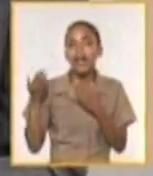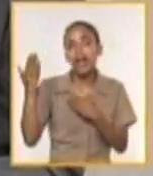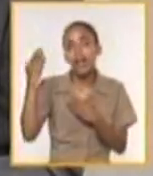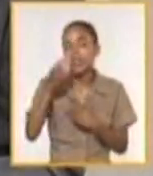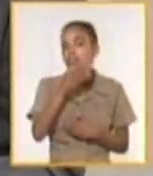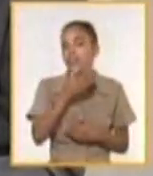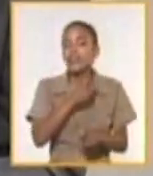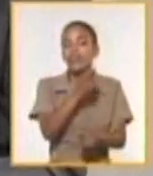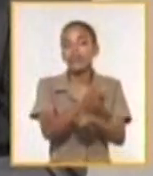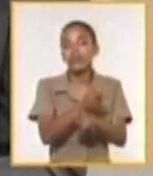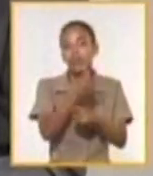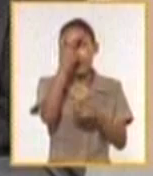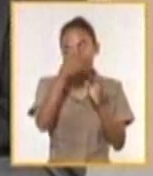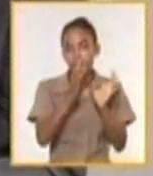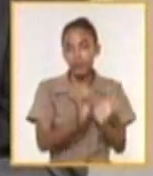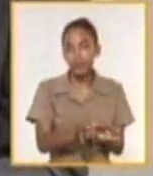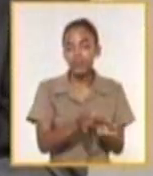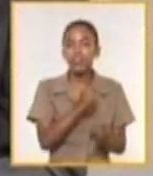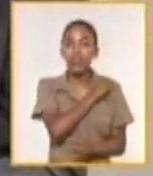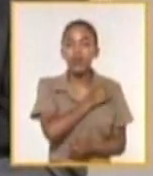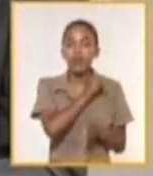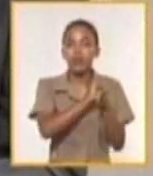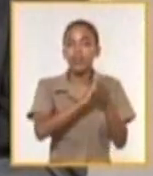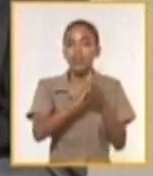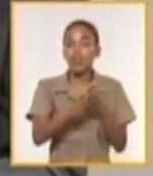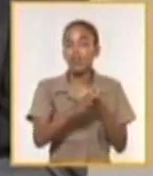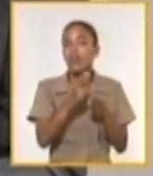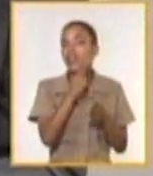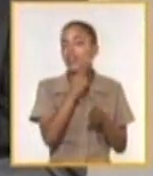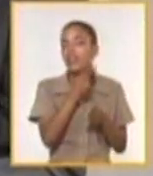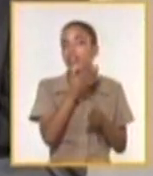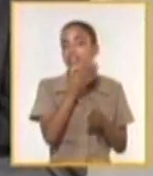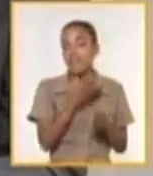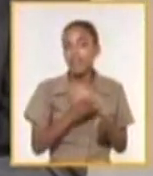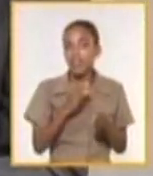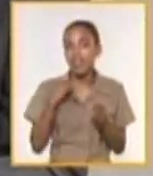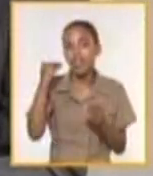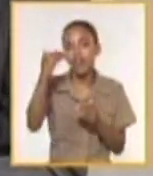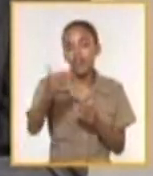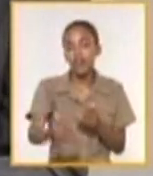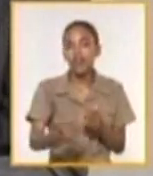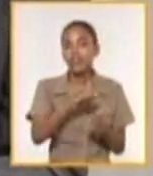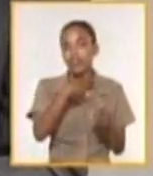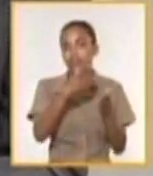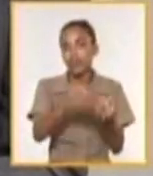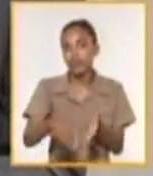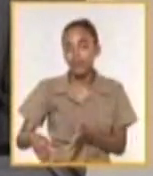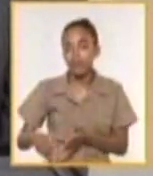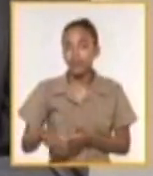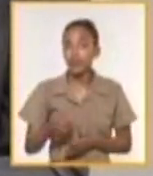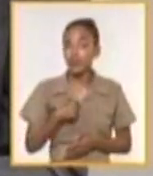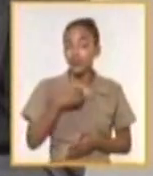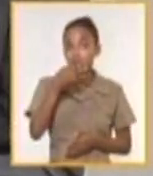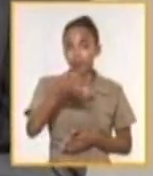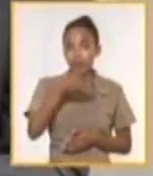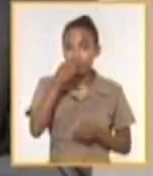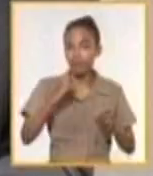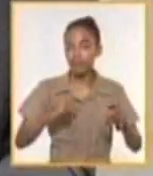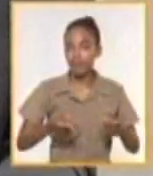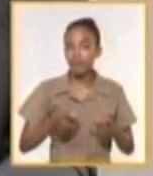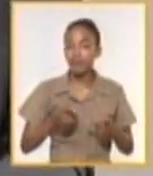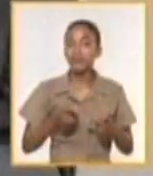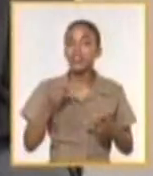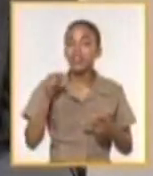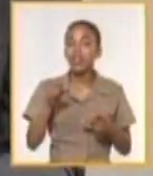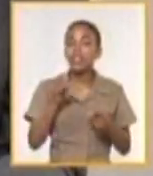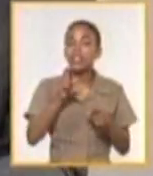fidelista, un fidelista todo el tiempo hasta sus últimos días. En esos momentos, repito, en que desaparece el campo